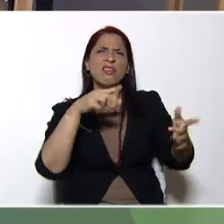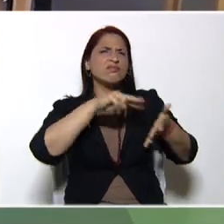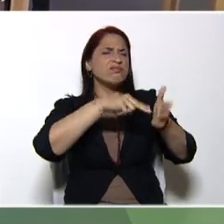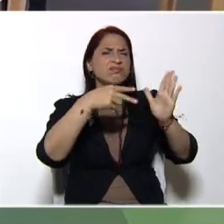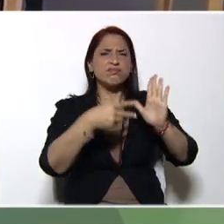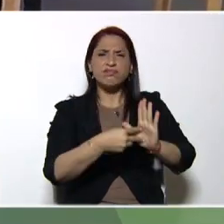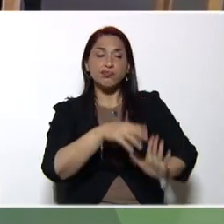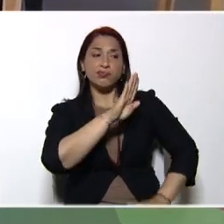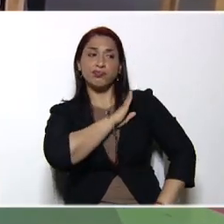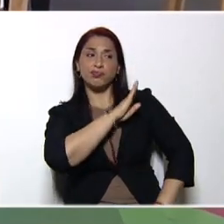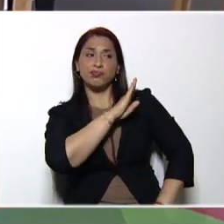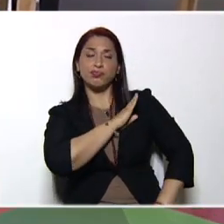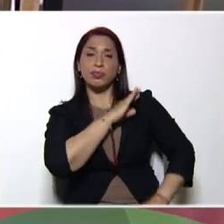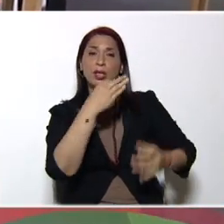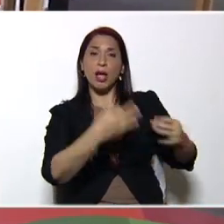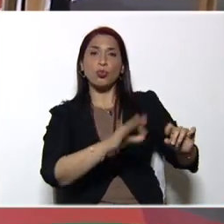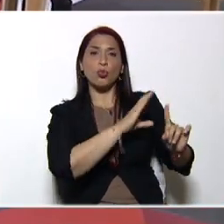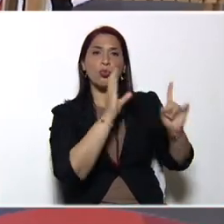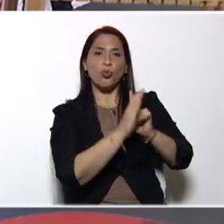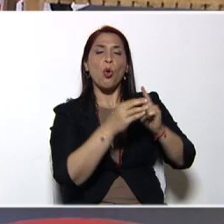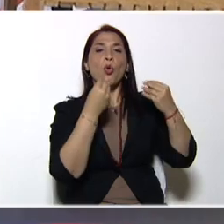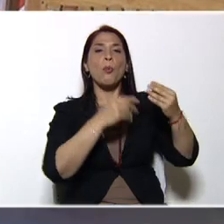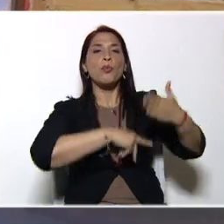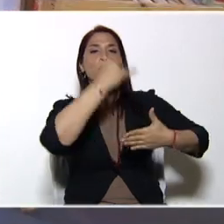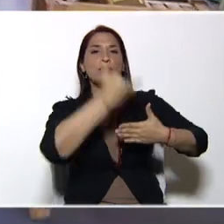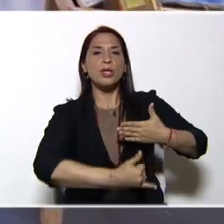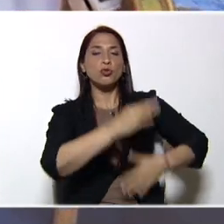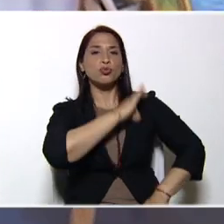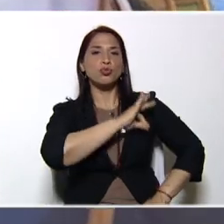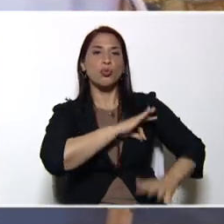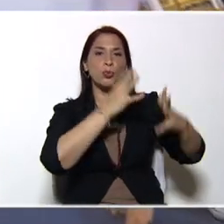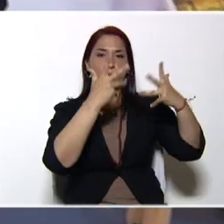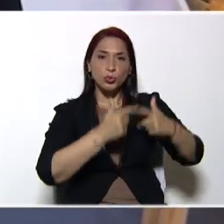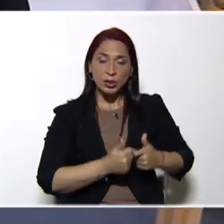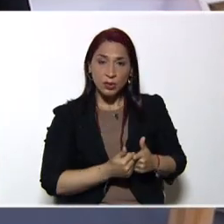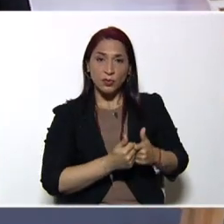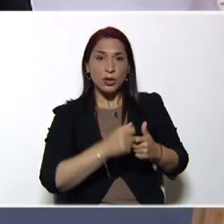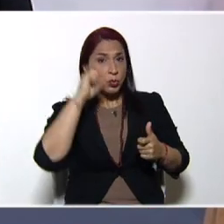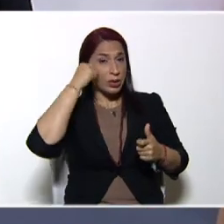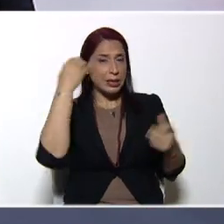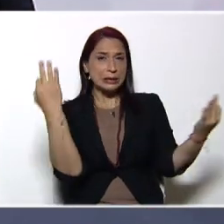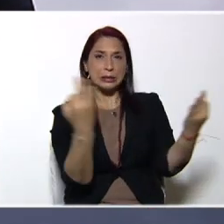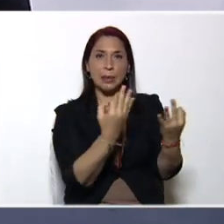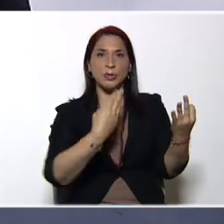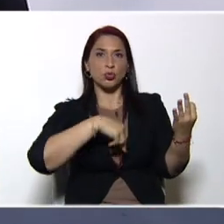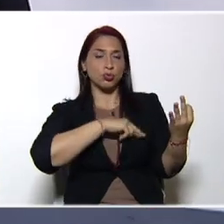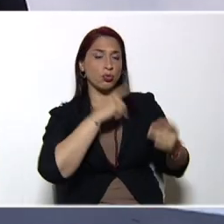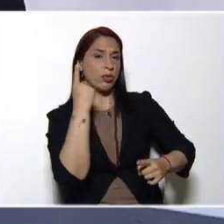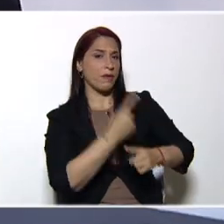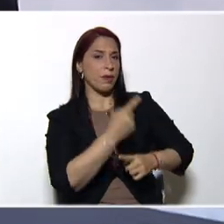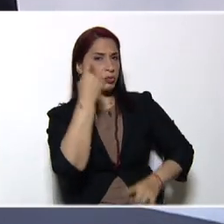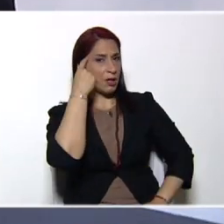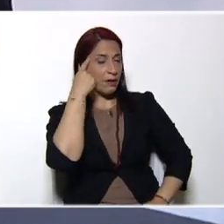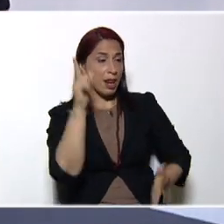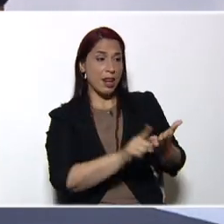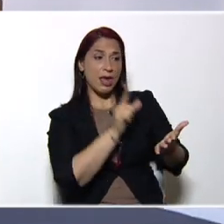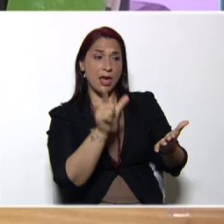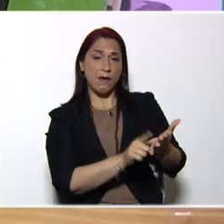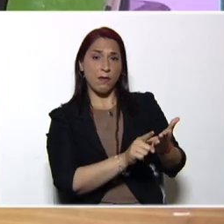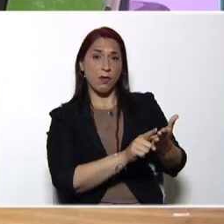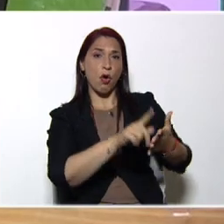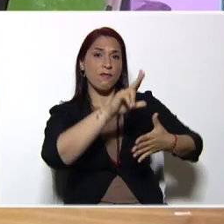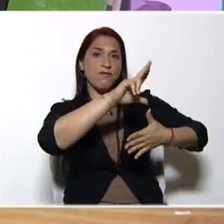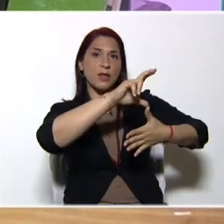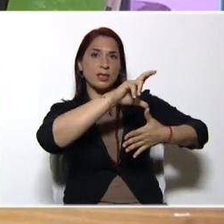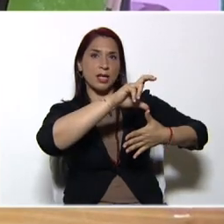culturales y naturales como un proyecto socioproductivo. Recordándoles siempre que vamos a tomar en cuenta los libros de la colección